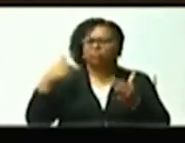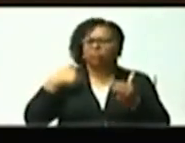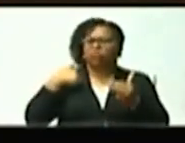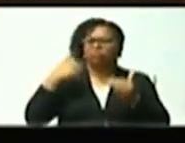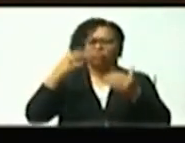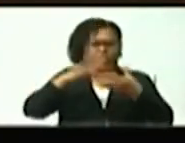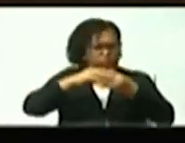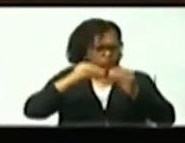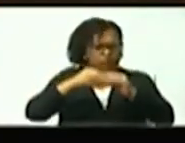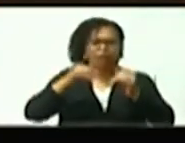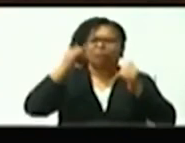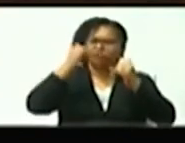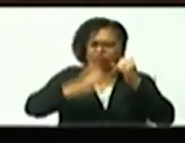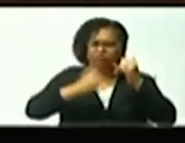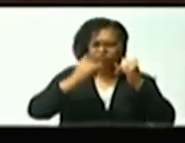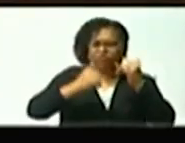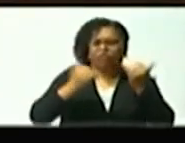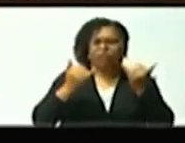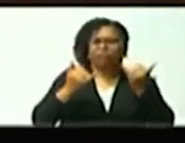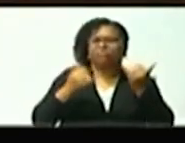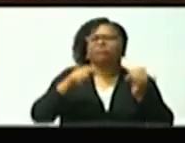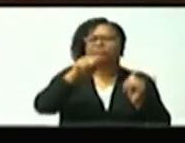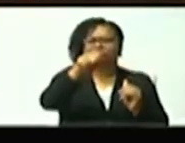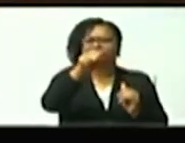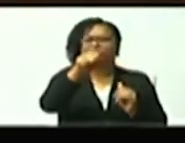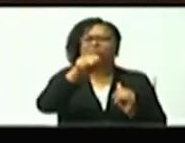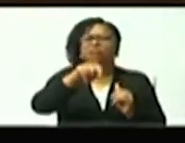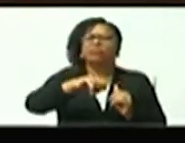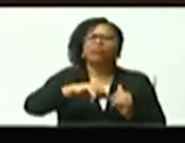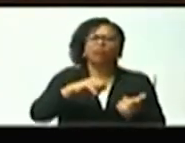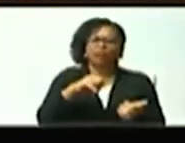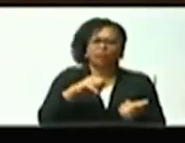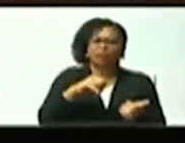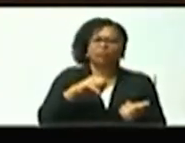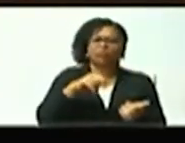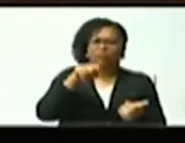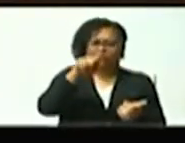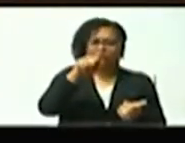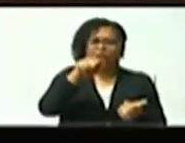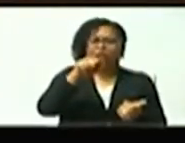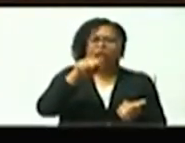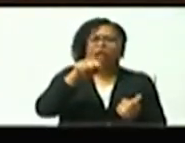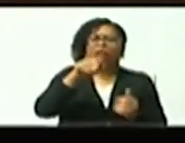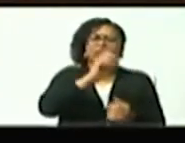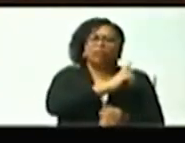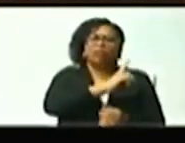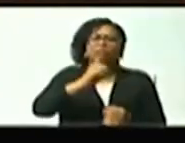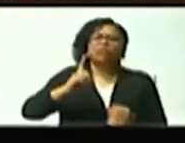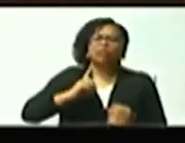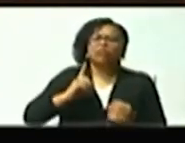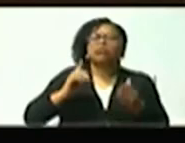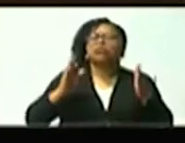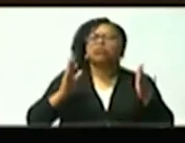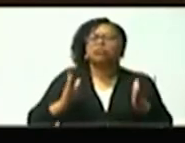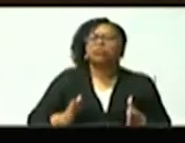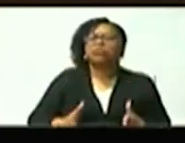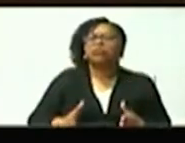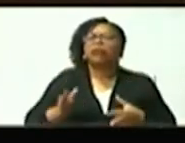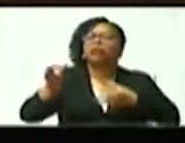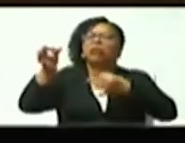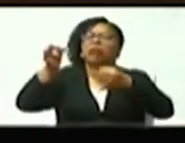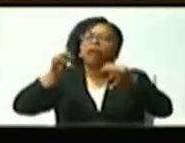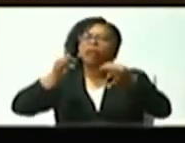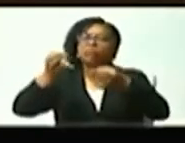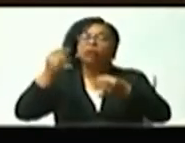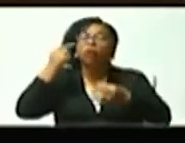el diputado Bertico Santana describió en el video, yo lo creo muy importante, pero de luego el Congreso ni